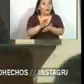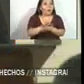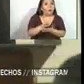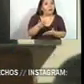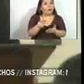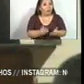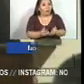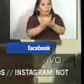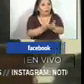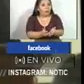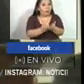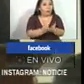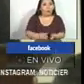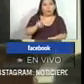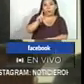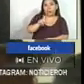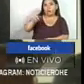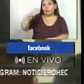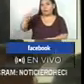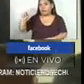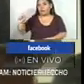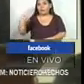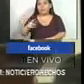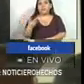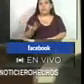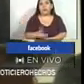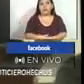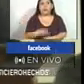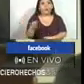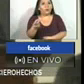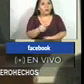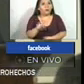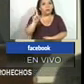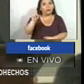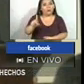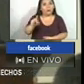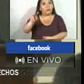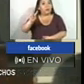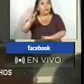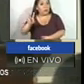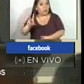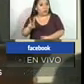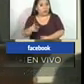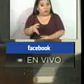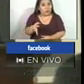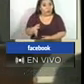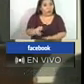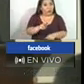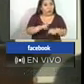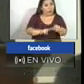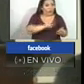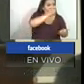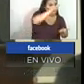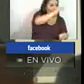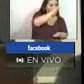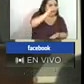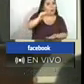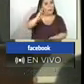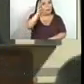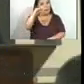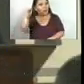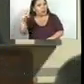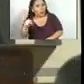modelada en promedio con kilómetro como mora es de 17 centavos de oro. En otros países